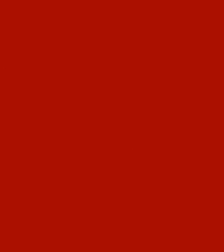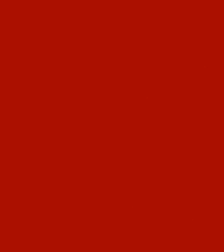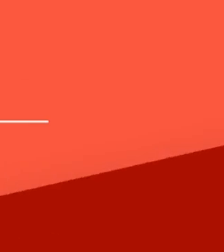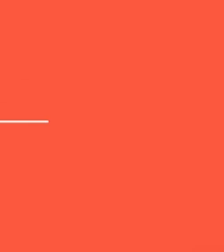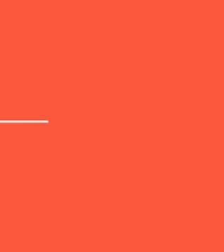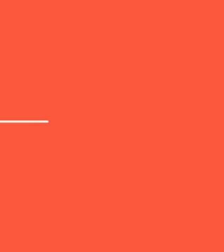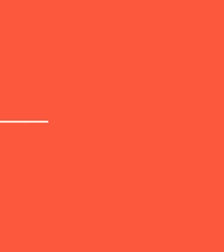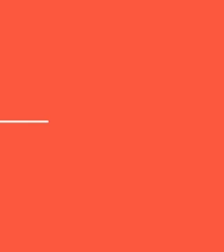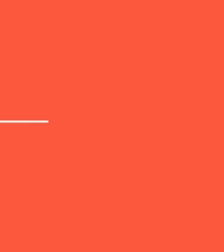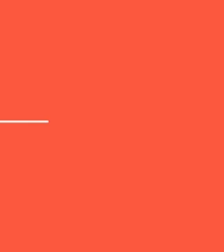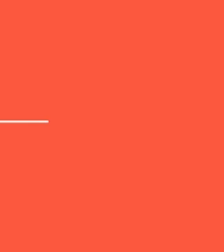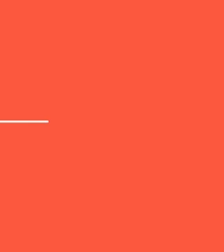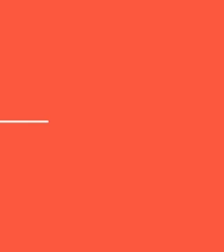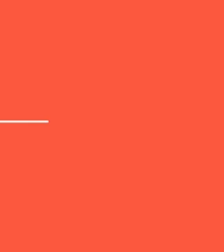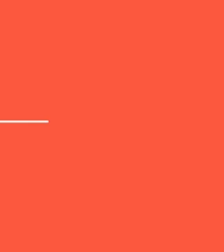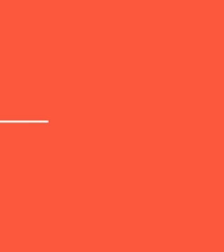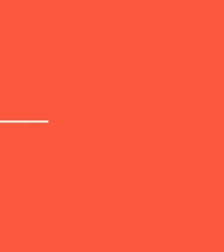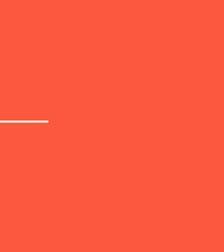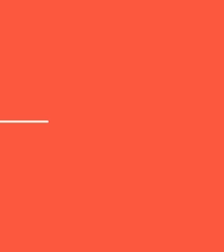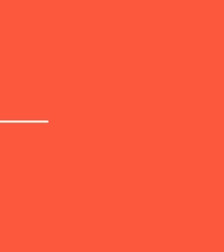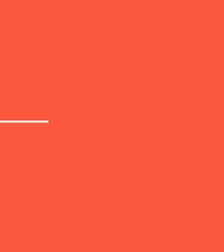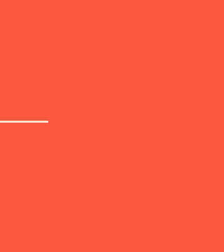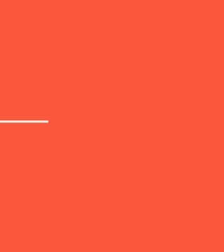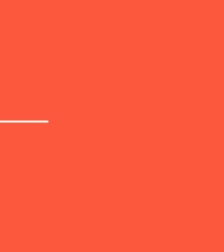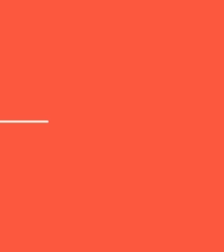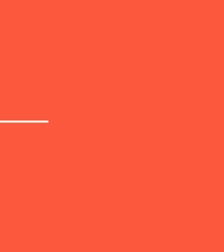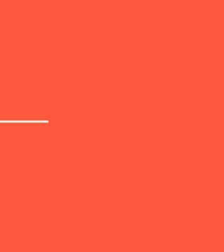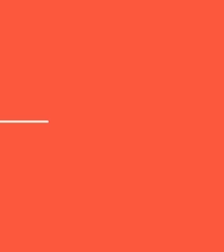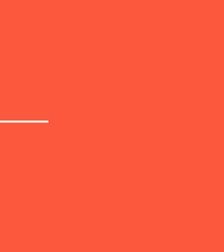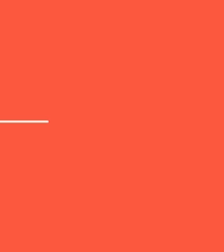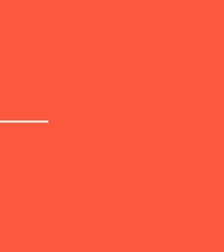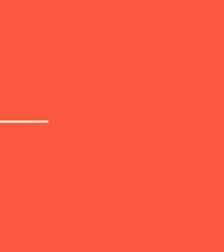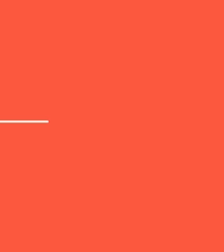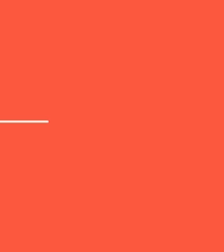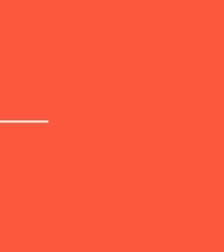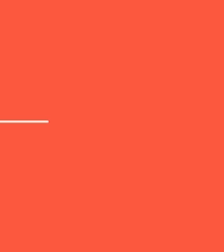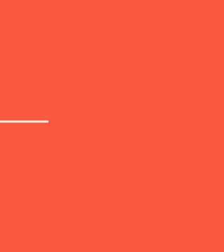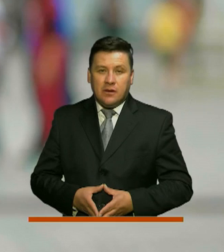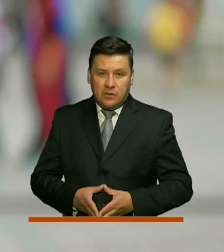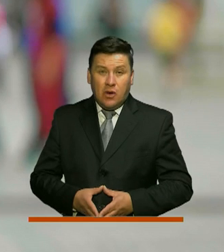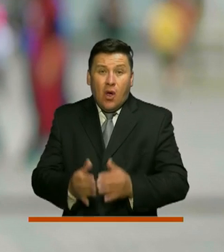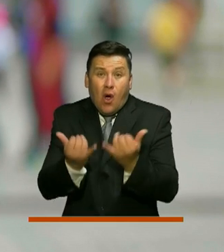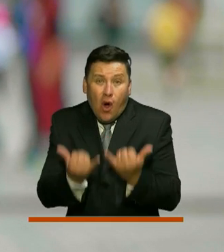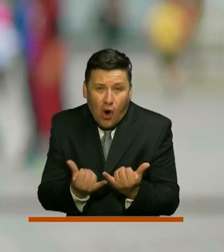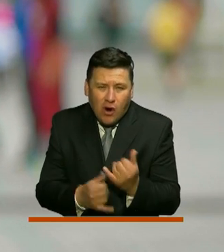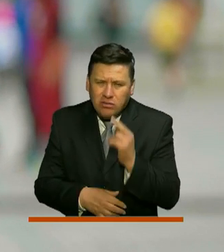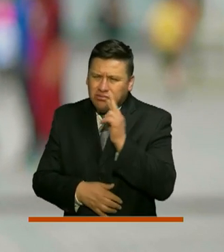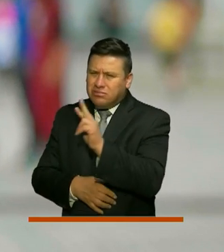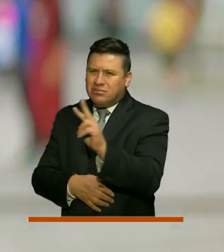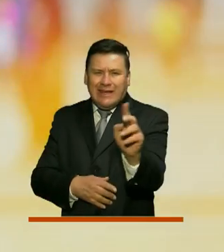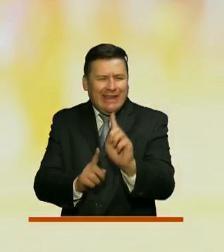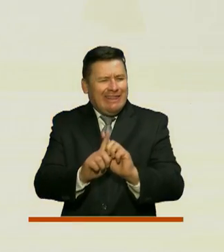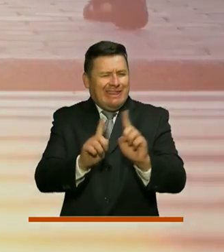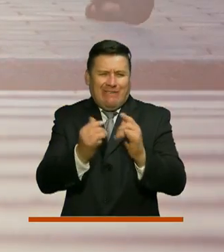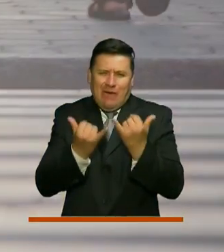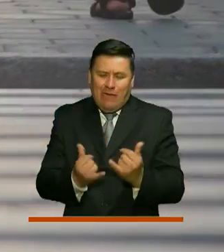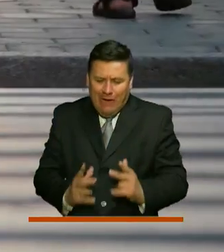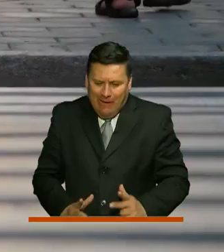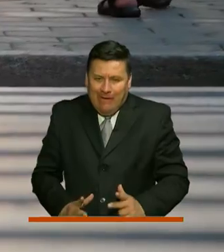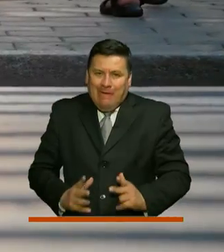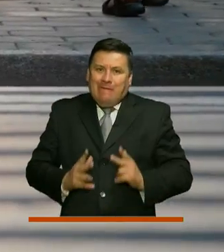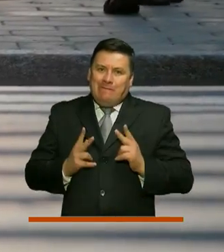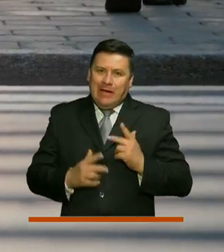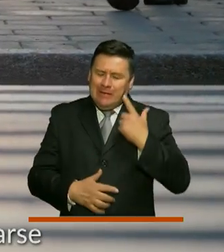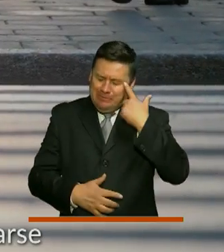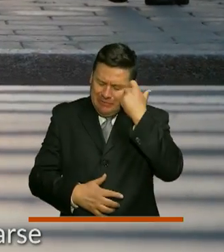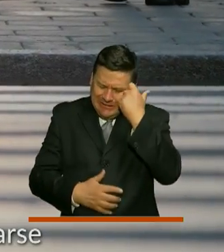para estar aquí en México, que se tarda 3 a 4 meses, depende, ¿verdad? Hoy todo parece diferente. Y eso es algo muy bueno. La vida nos